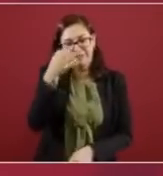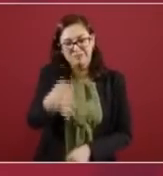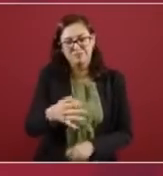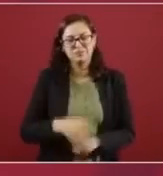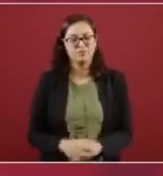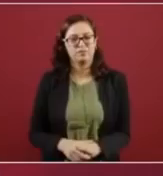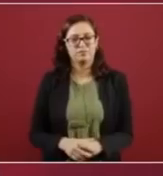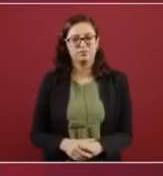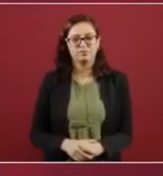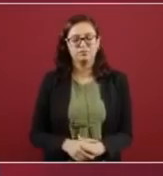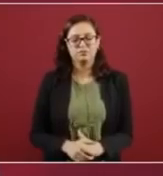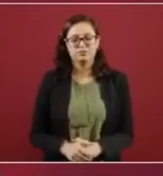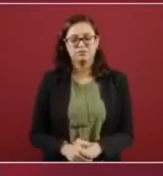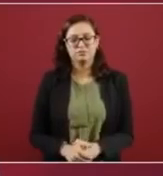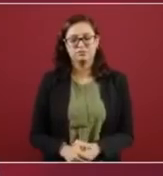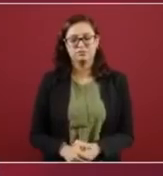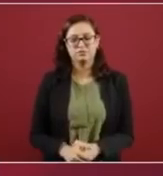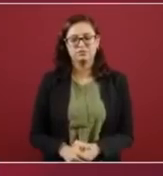contento,